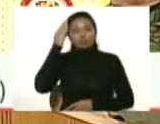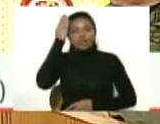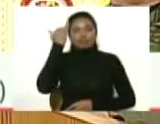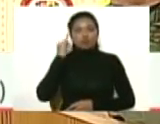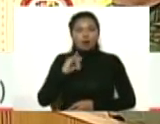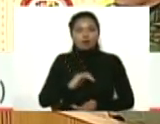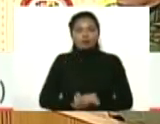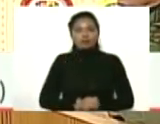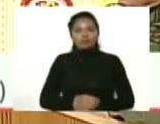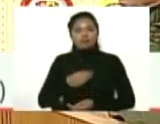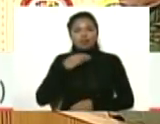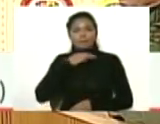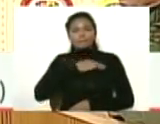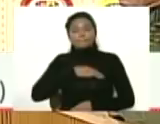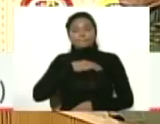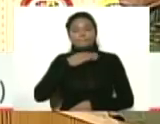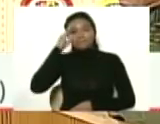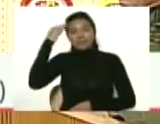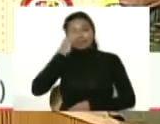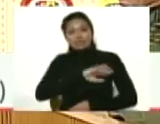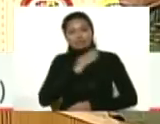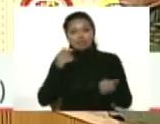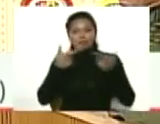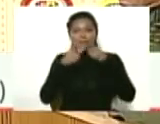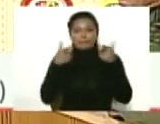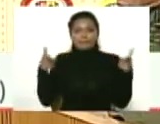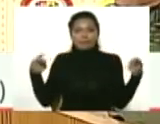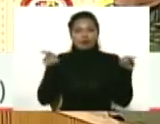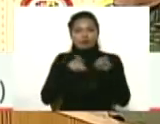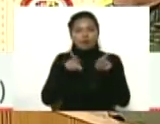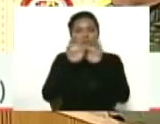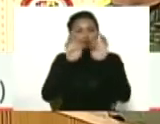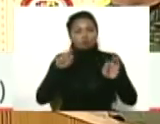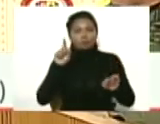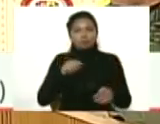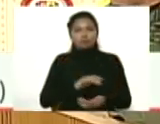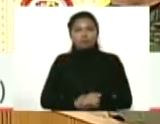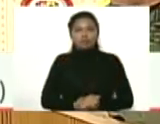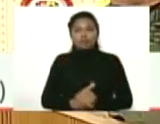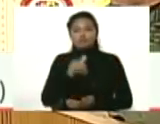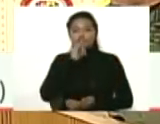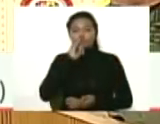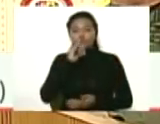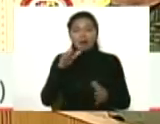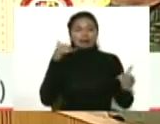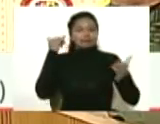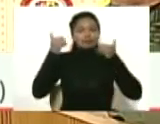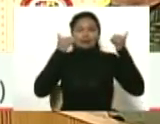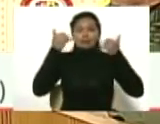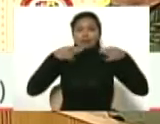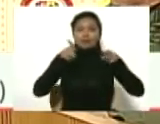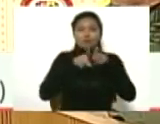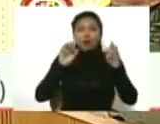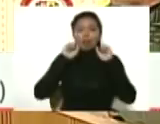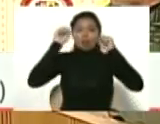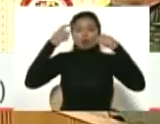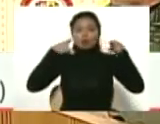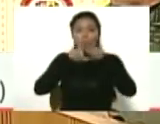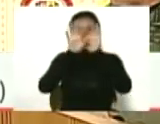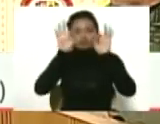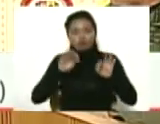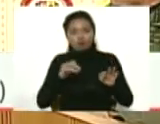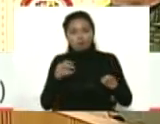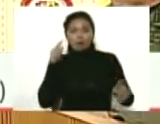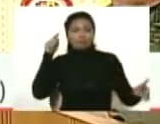la Milicia Nacional Bolivariana, para su expansión y para anunciar y celebrar el logro de